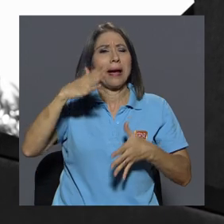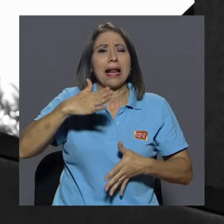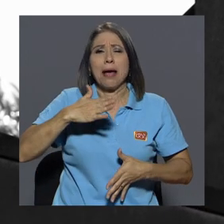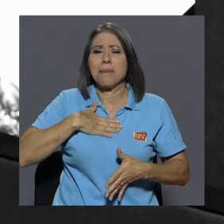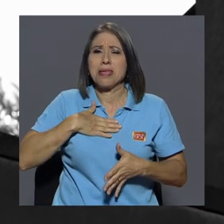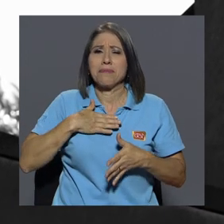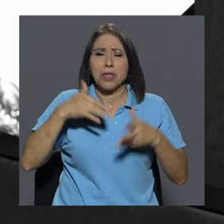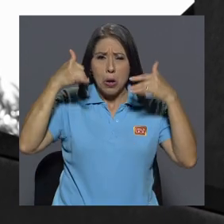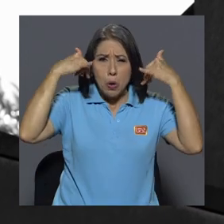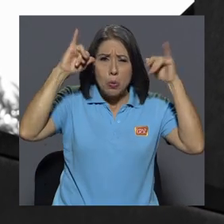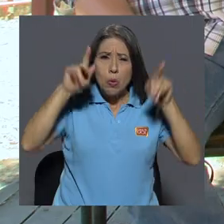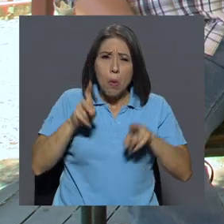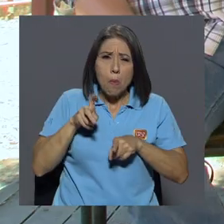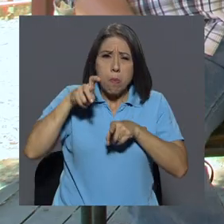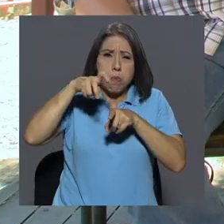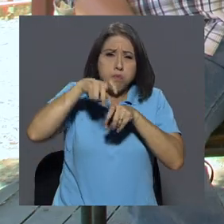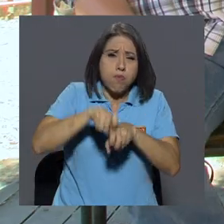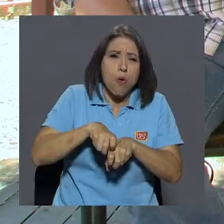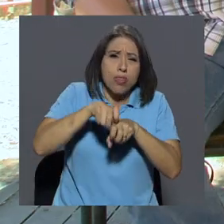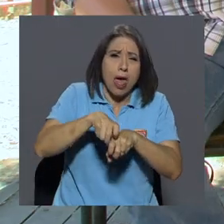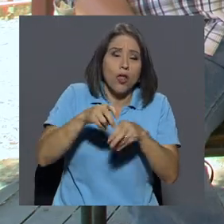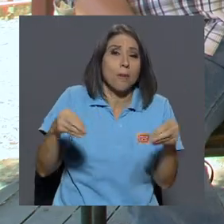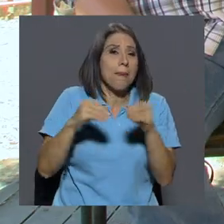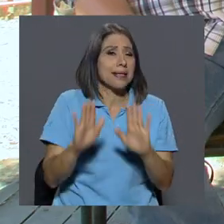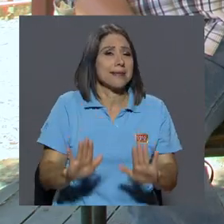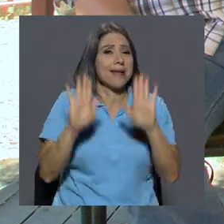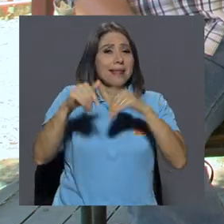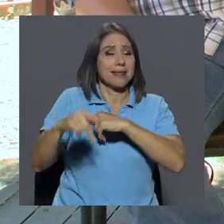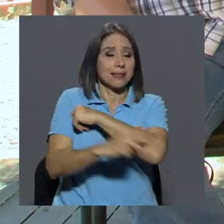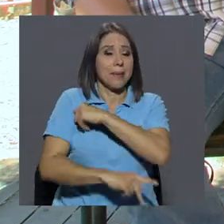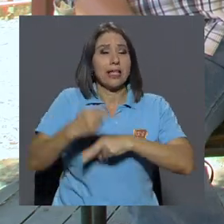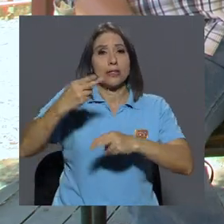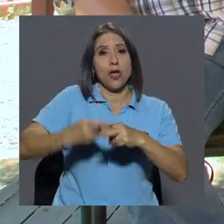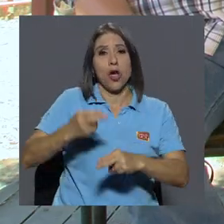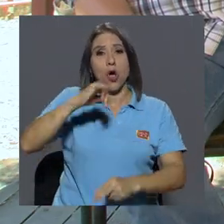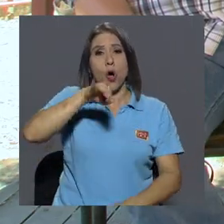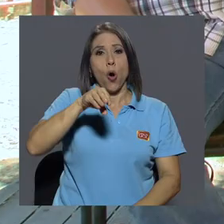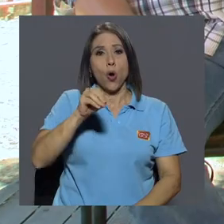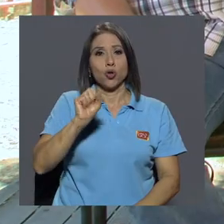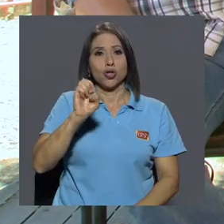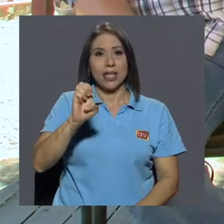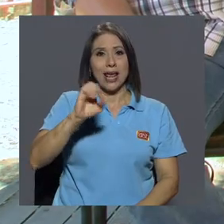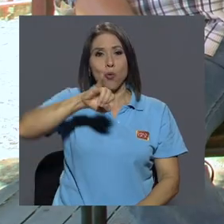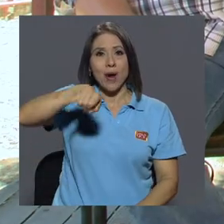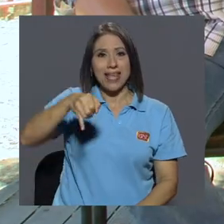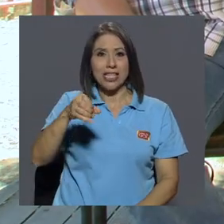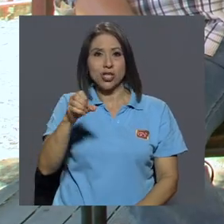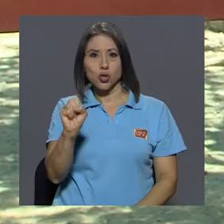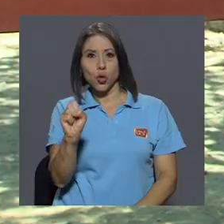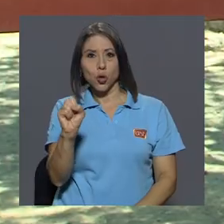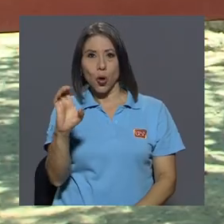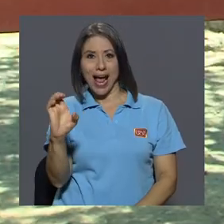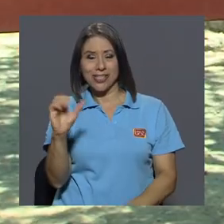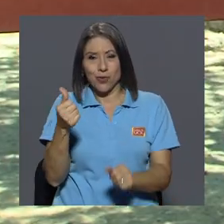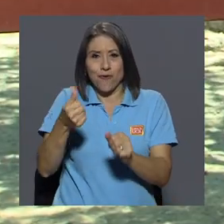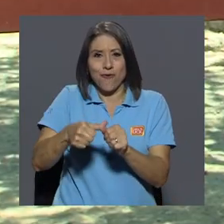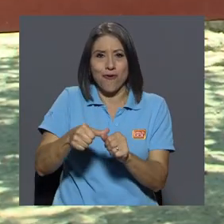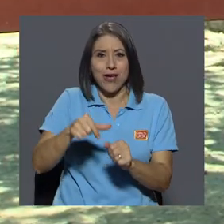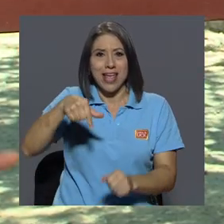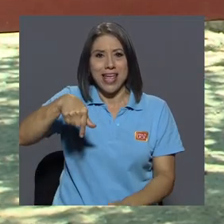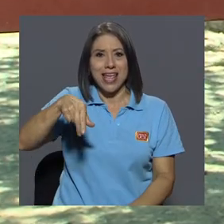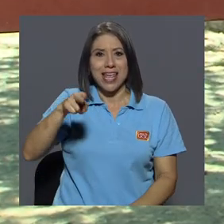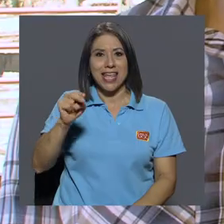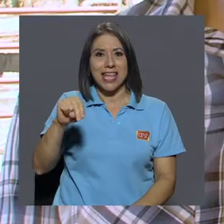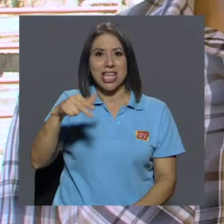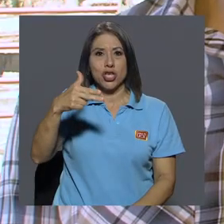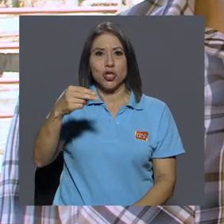más grande de este país, José Joaquín Soto Castro, murió hace 2 años. Quinchito Soto era el caporal. Que